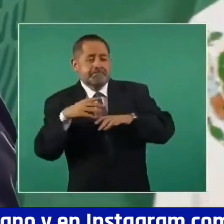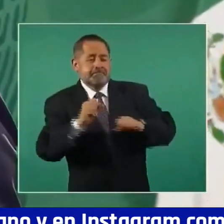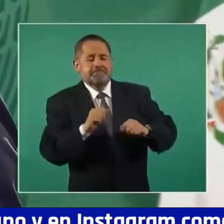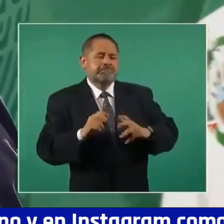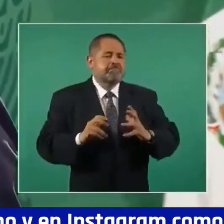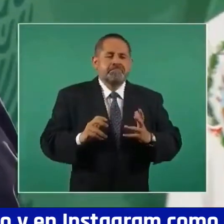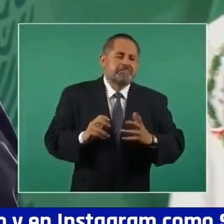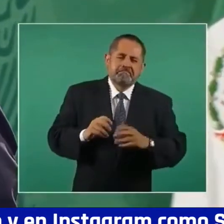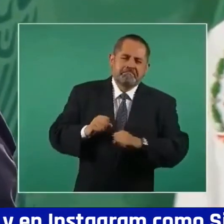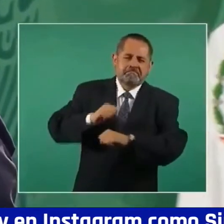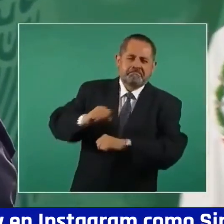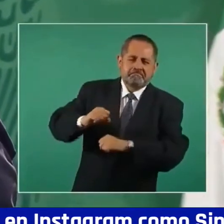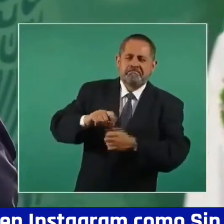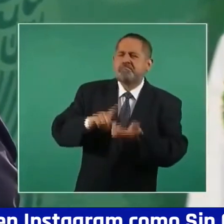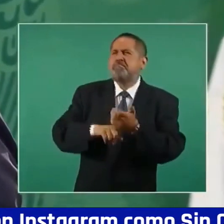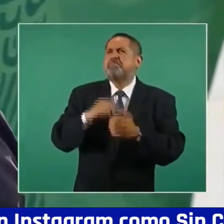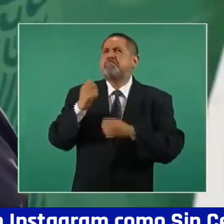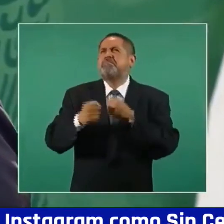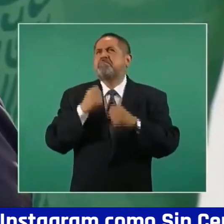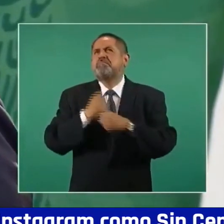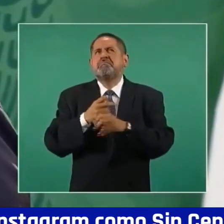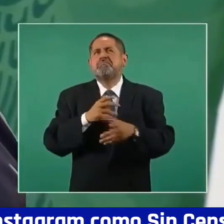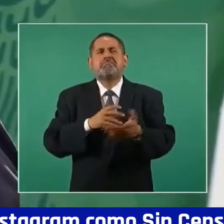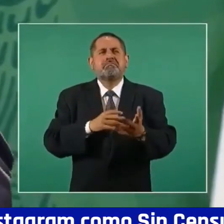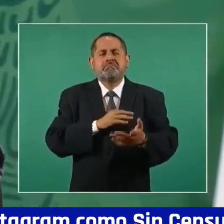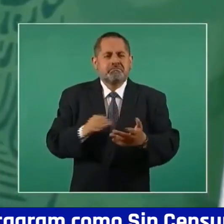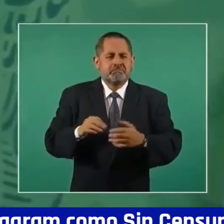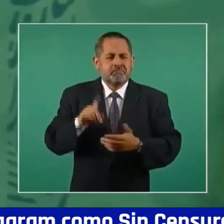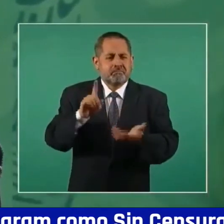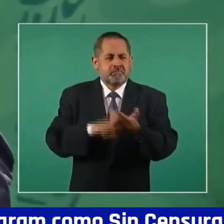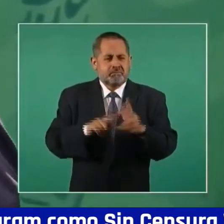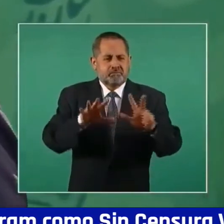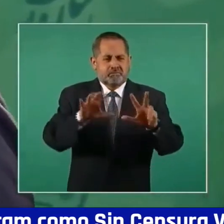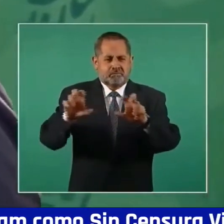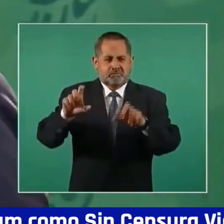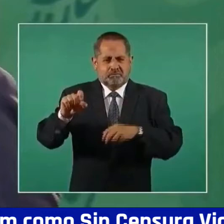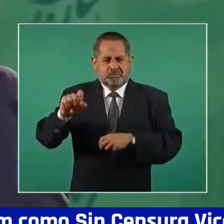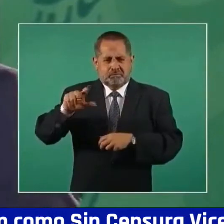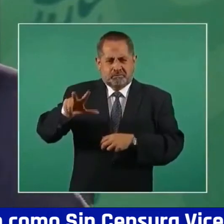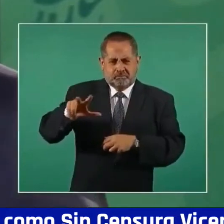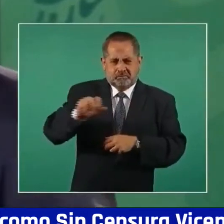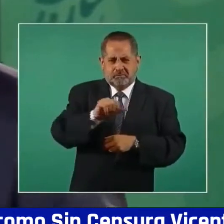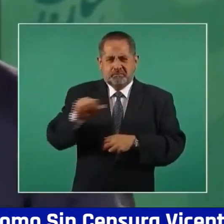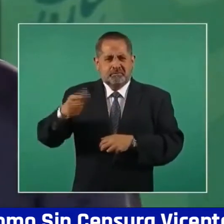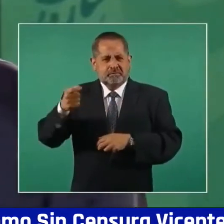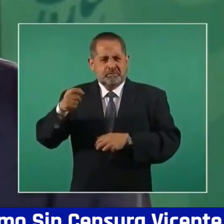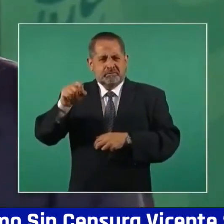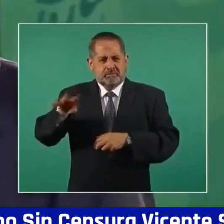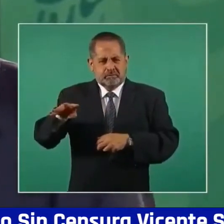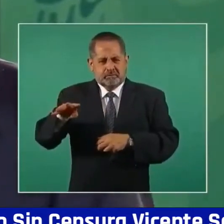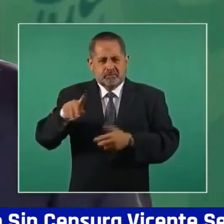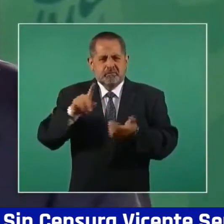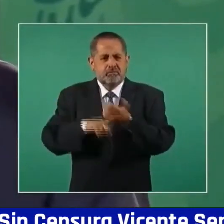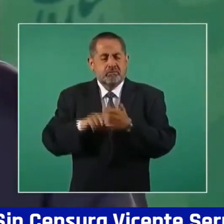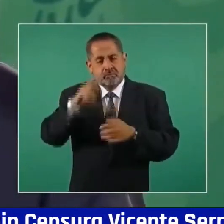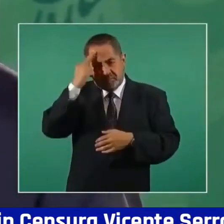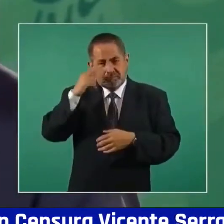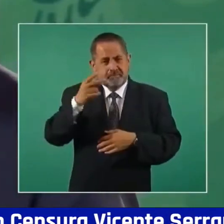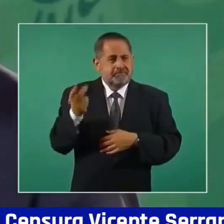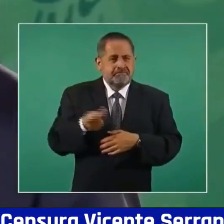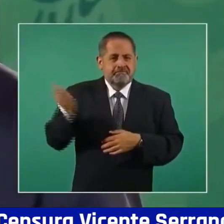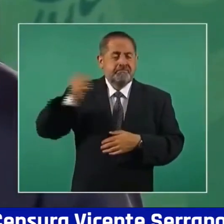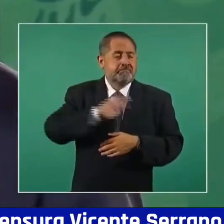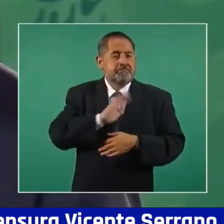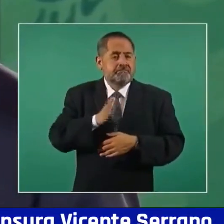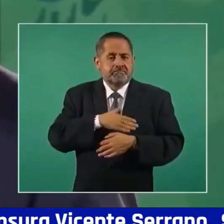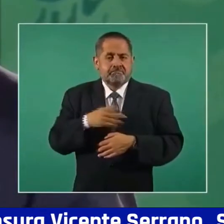como en los años de 1828, 1829, llevar a cabo la expulsión de